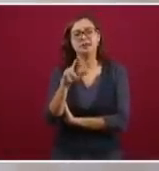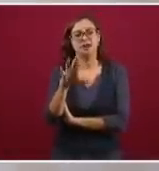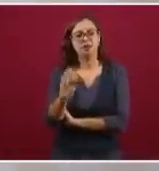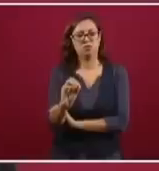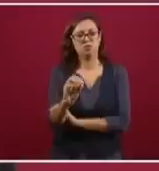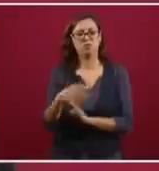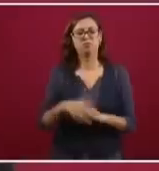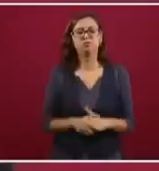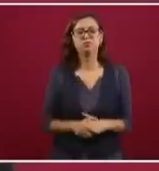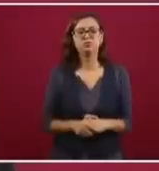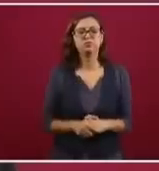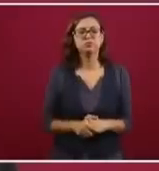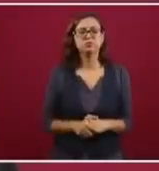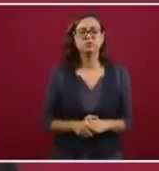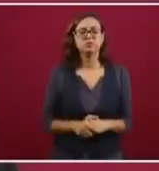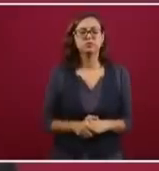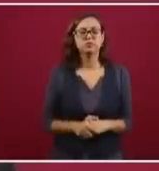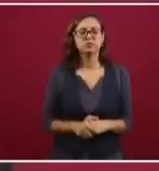que